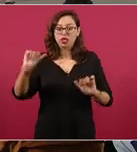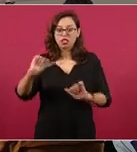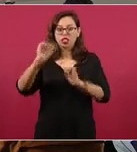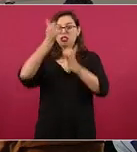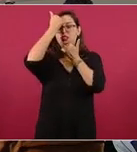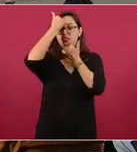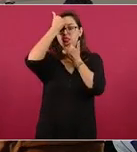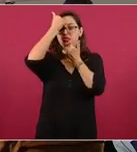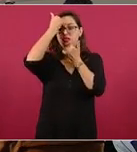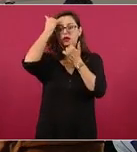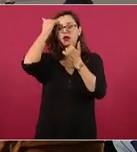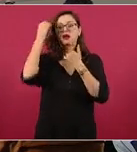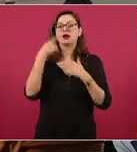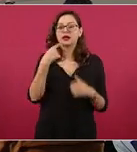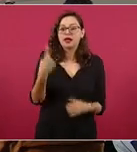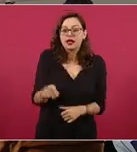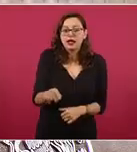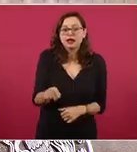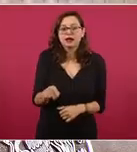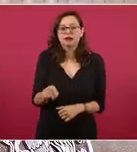y luego quejándose.